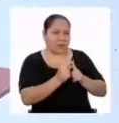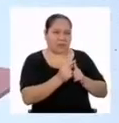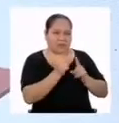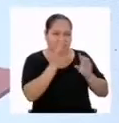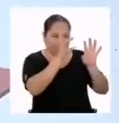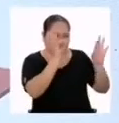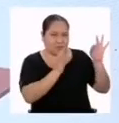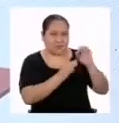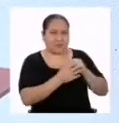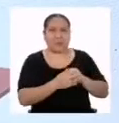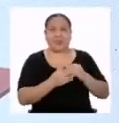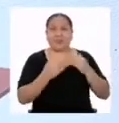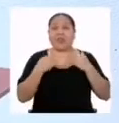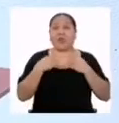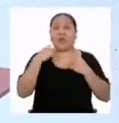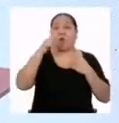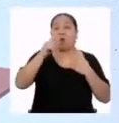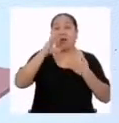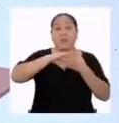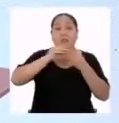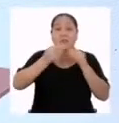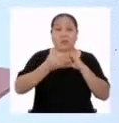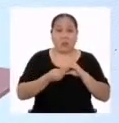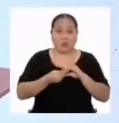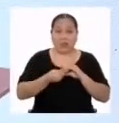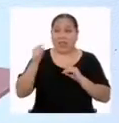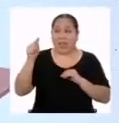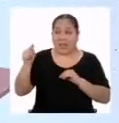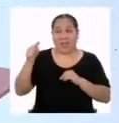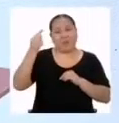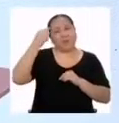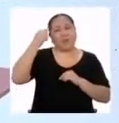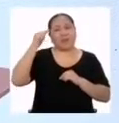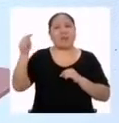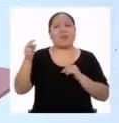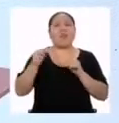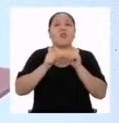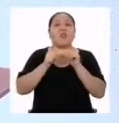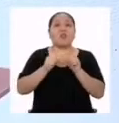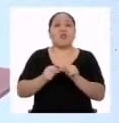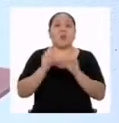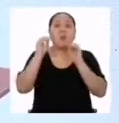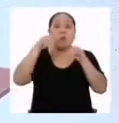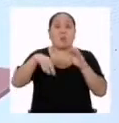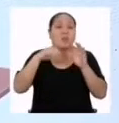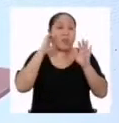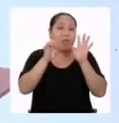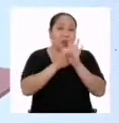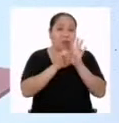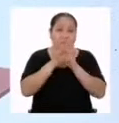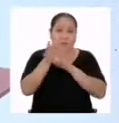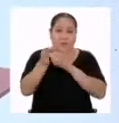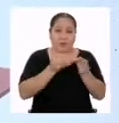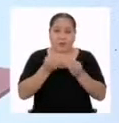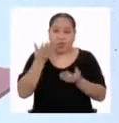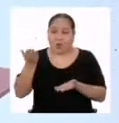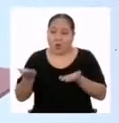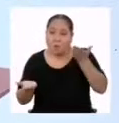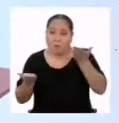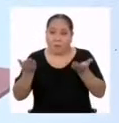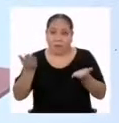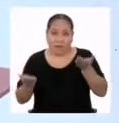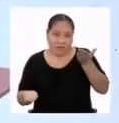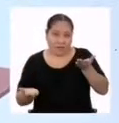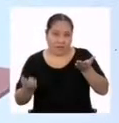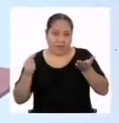Tengo una anécdota, me hace pensar que el autor sigue usando ejemplos para explicar algo. Además, veo que hace una comparación entre